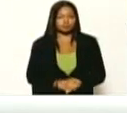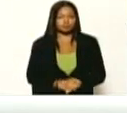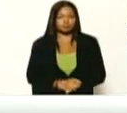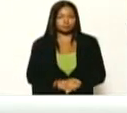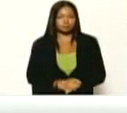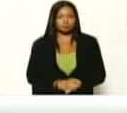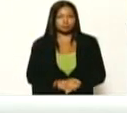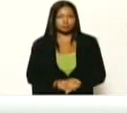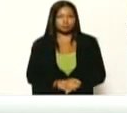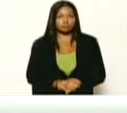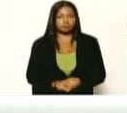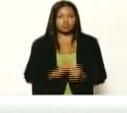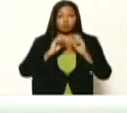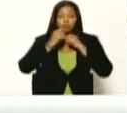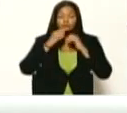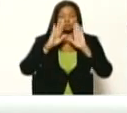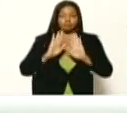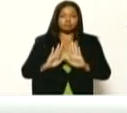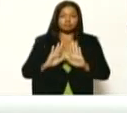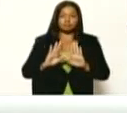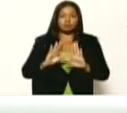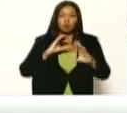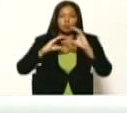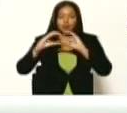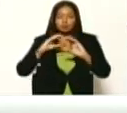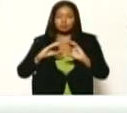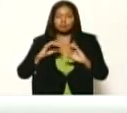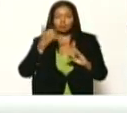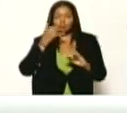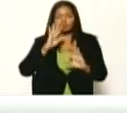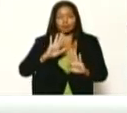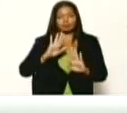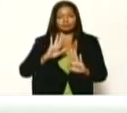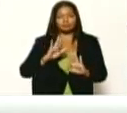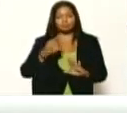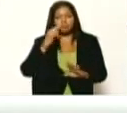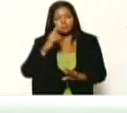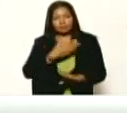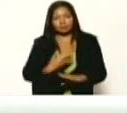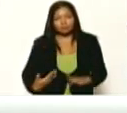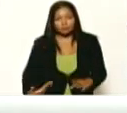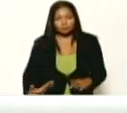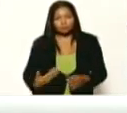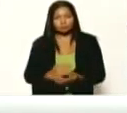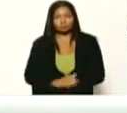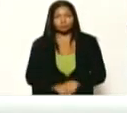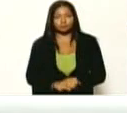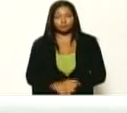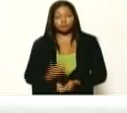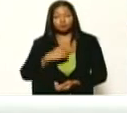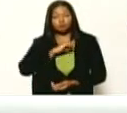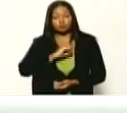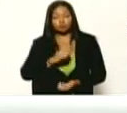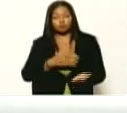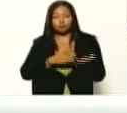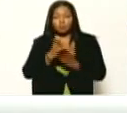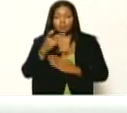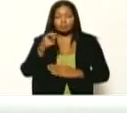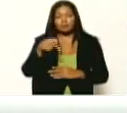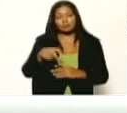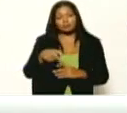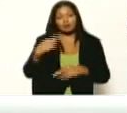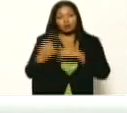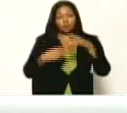Aristóbulo me interrumpió inmediatamente en la conversación y me dijo, mire, presidente, yo soy un soldado de esta